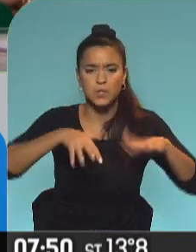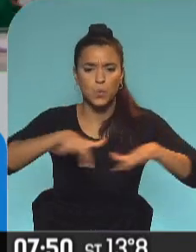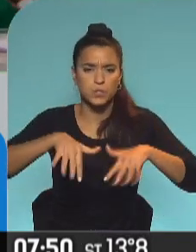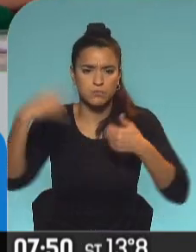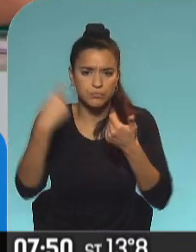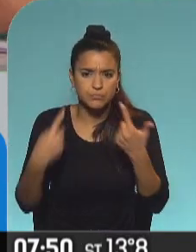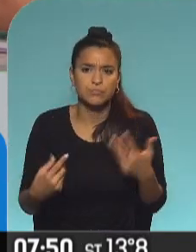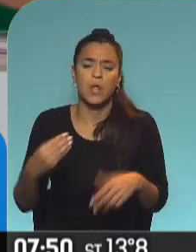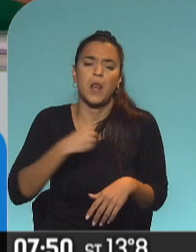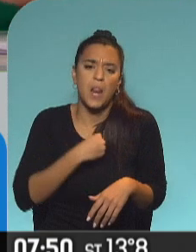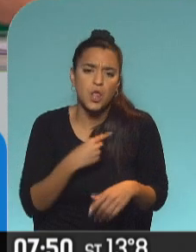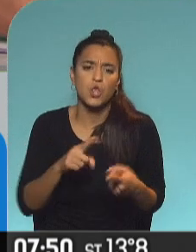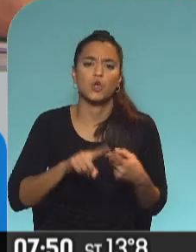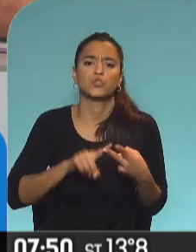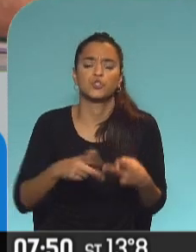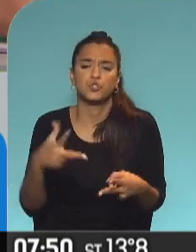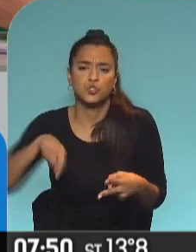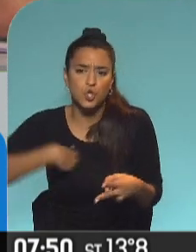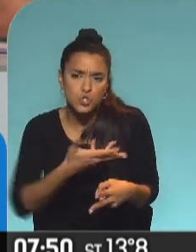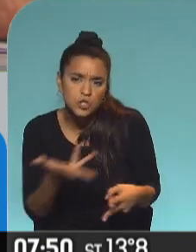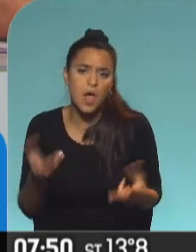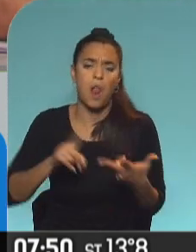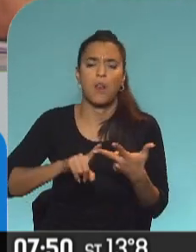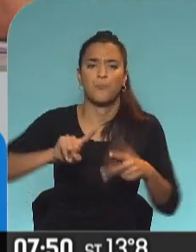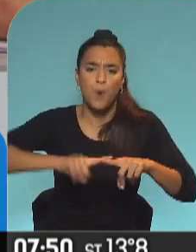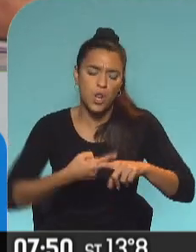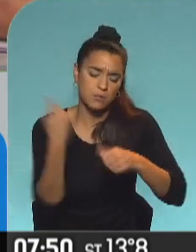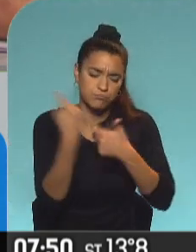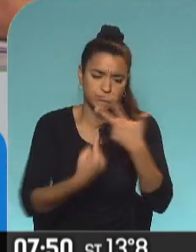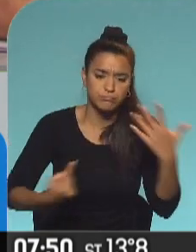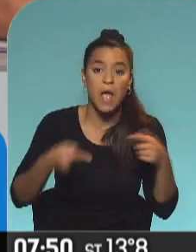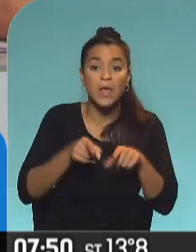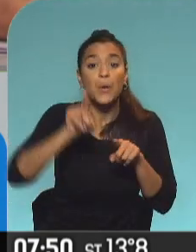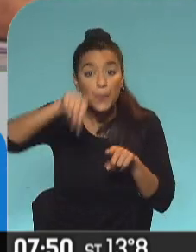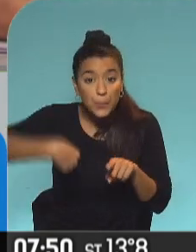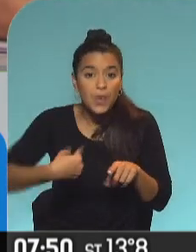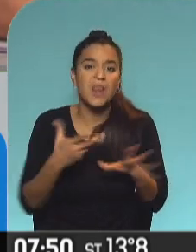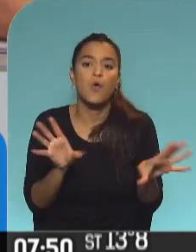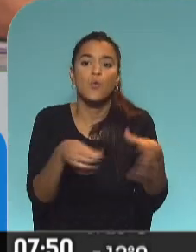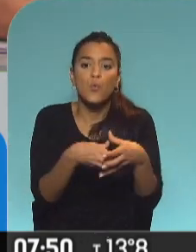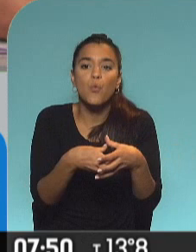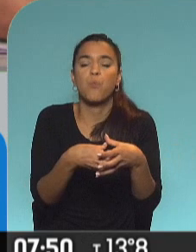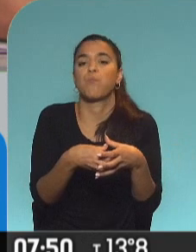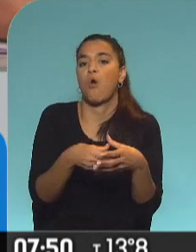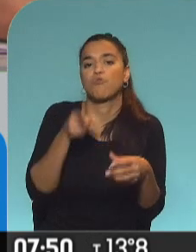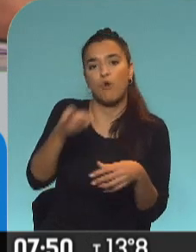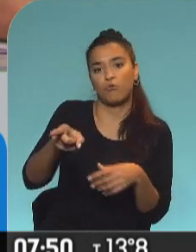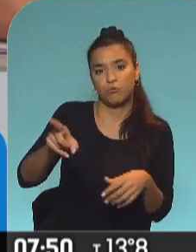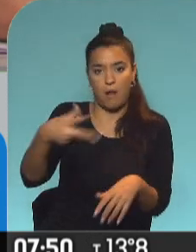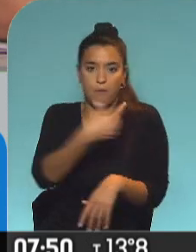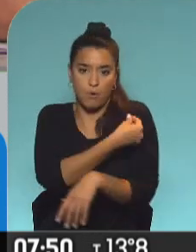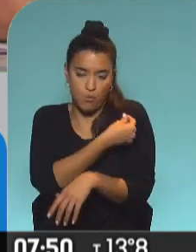situaciones religiosas, sociales, políticas de todo tipo y comienzan estos grupos a manifestarse y